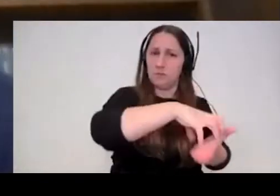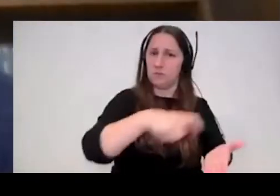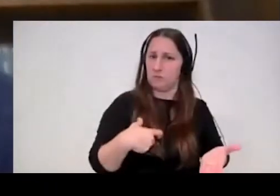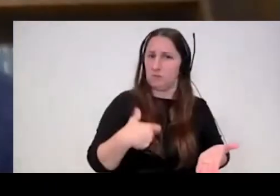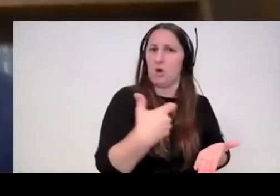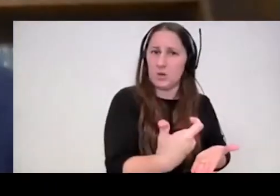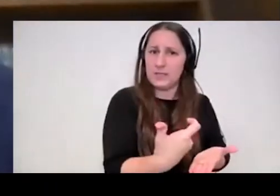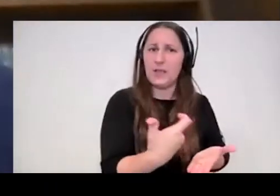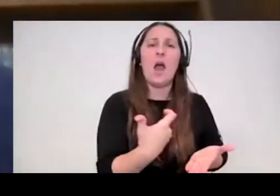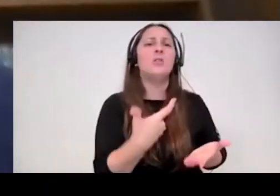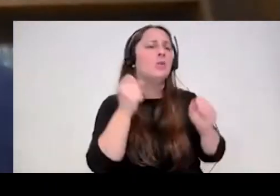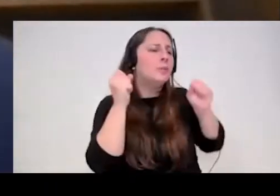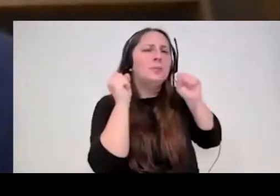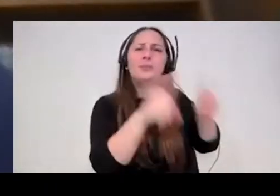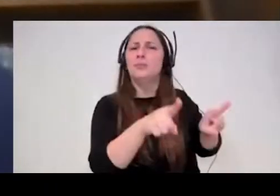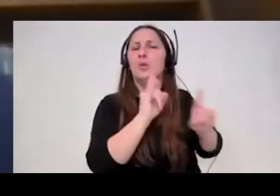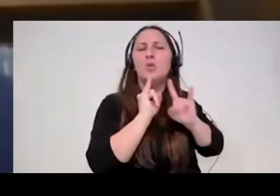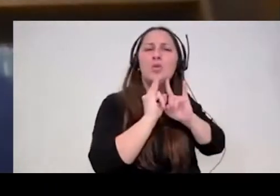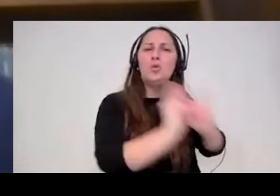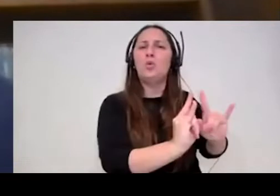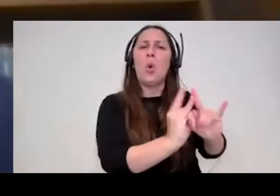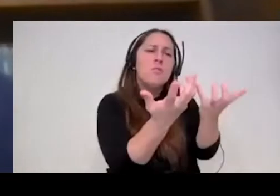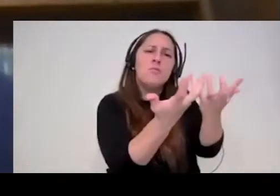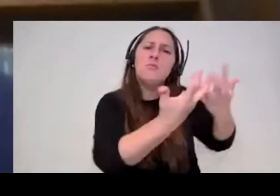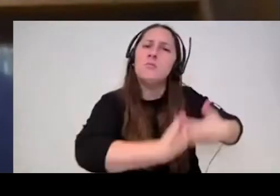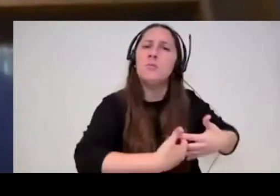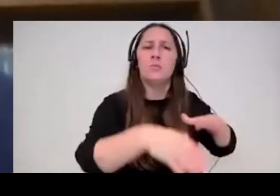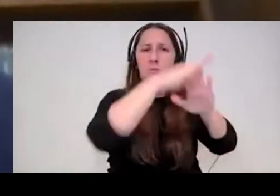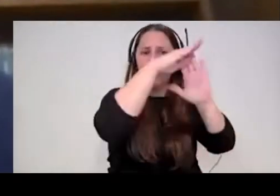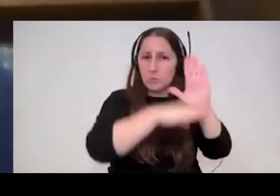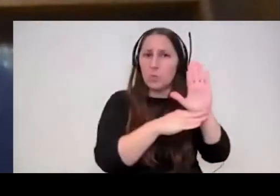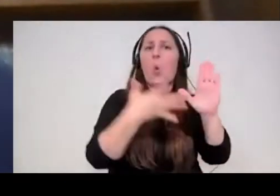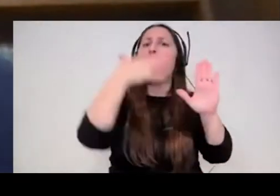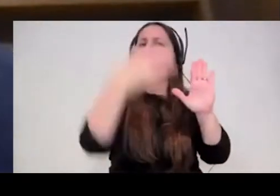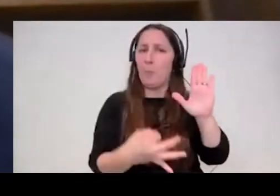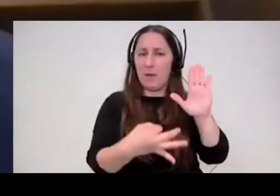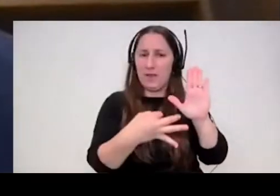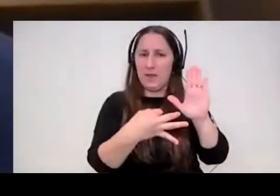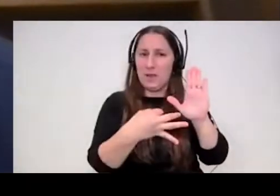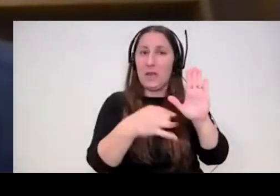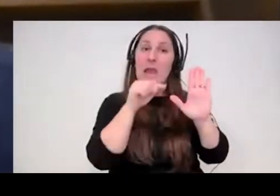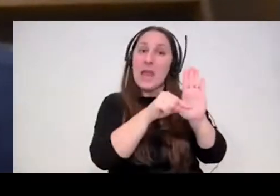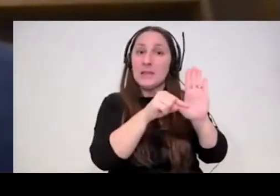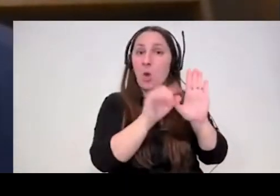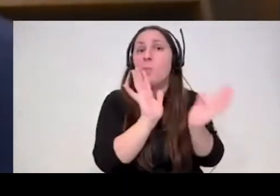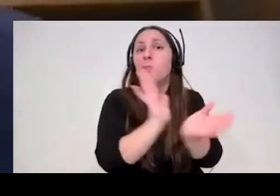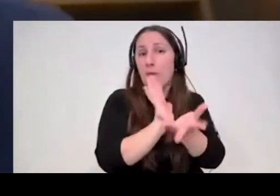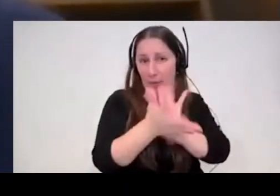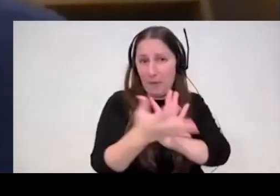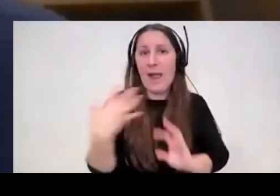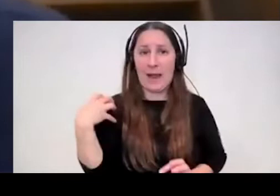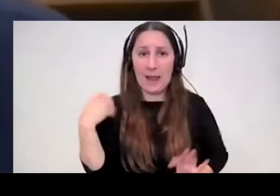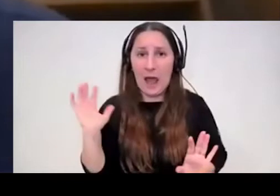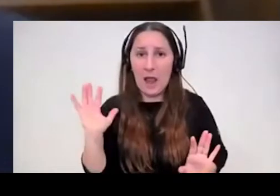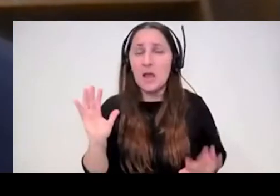que estimen adecuadas al cumplimiento de sus fines, es una generalización. Y está bien porque